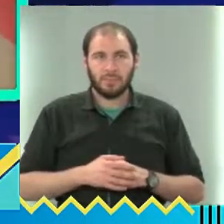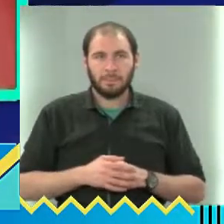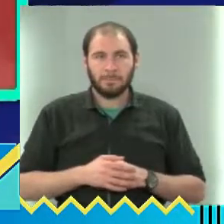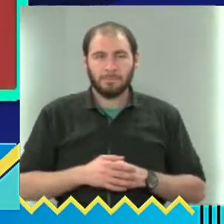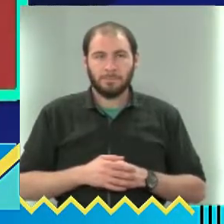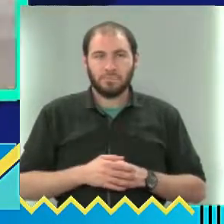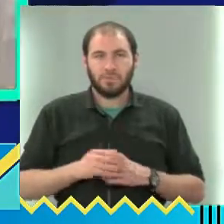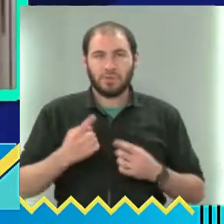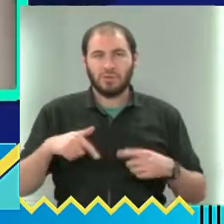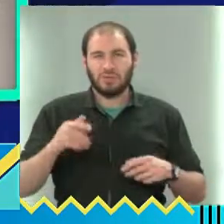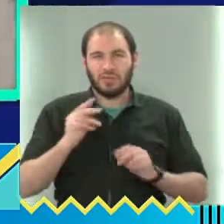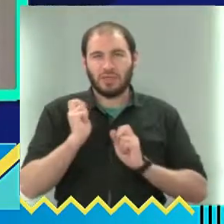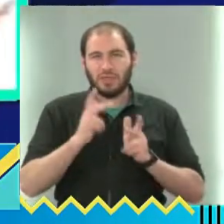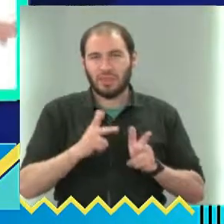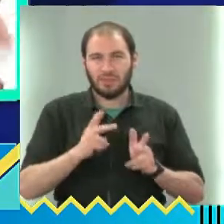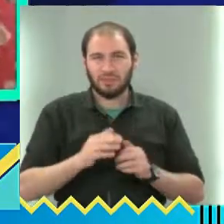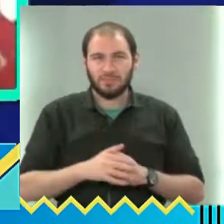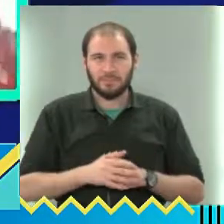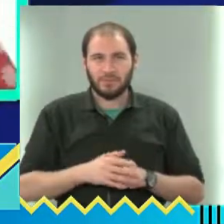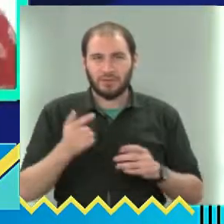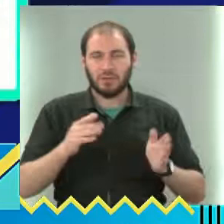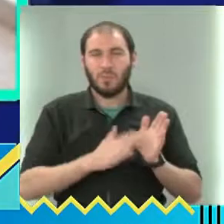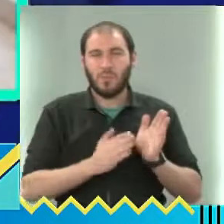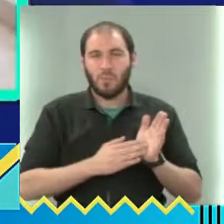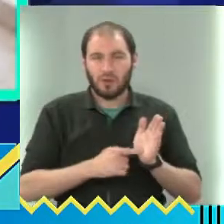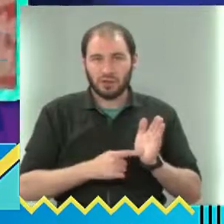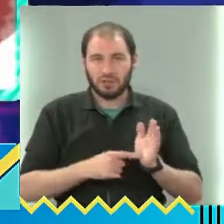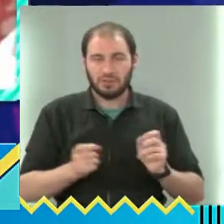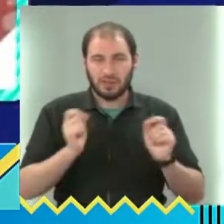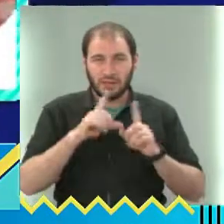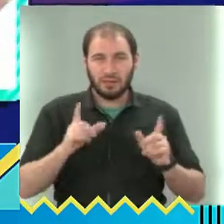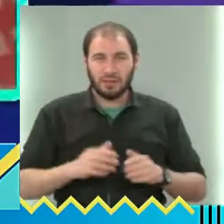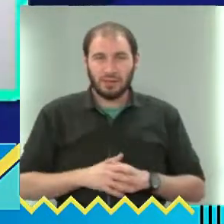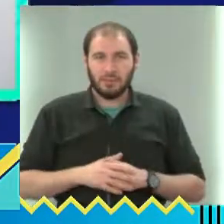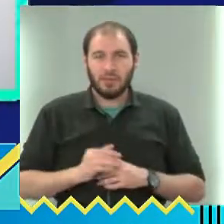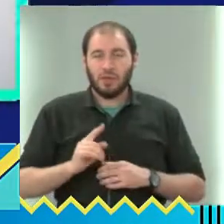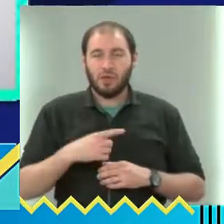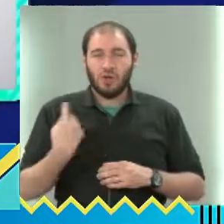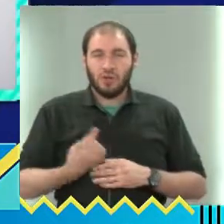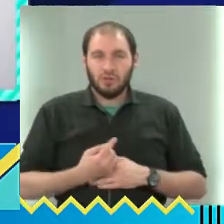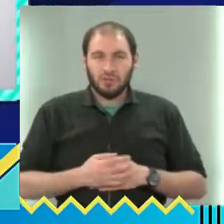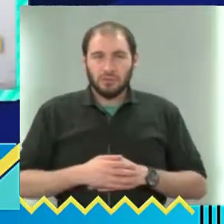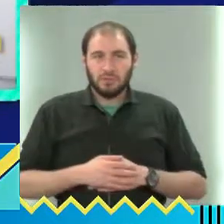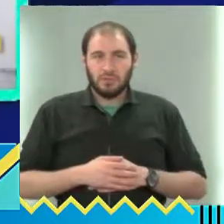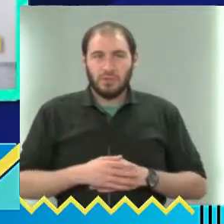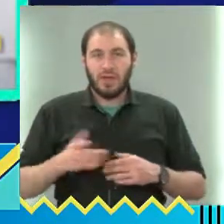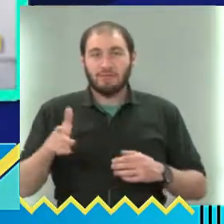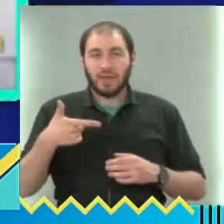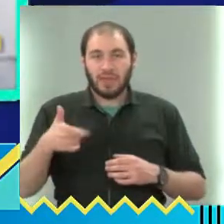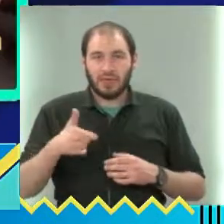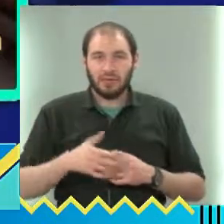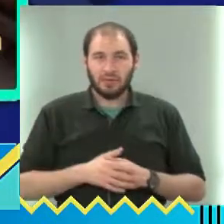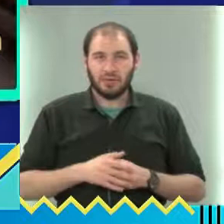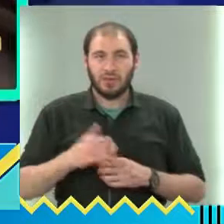como para decirte algo más gráfico que también me llama la atención, nosotros hemos hecho spot